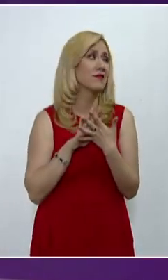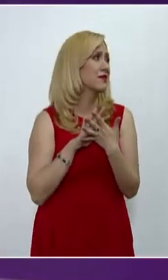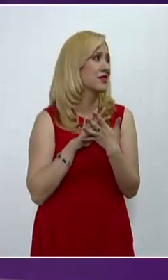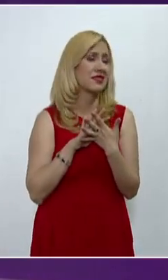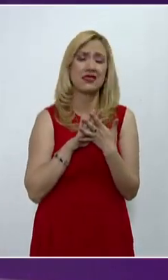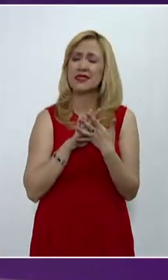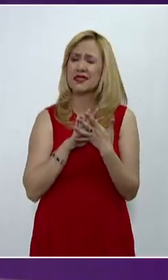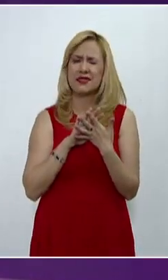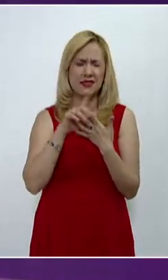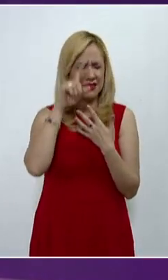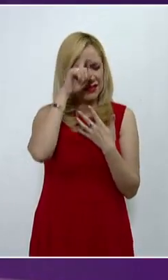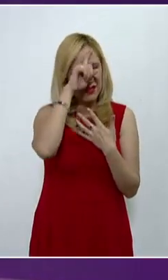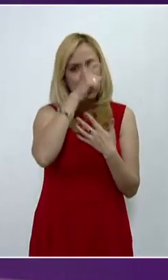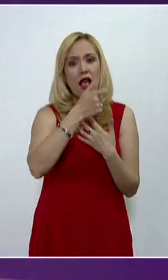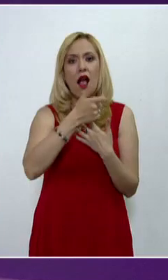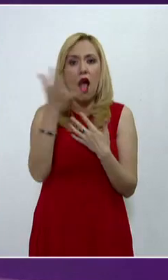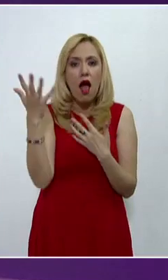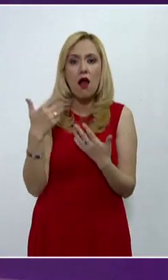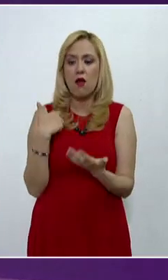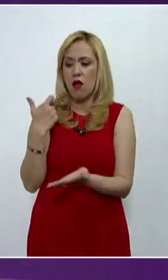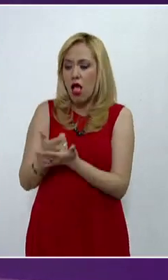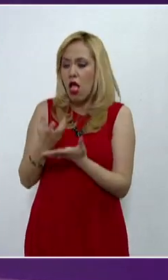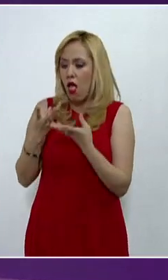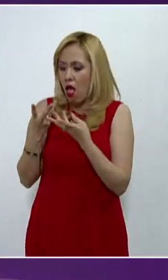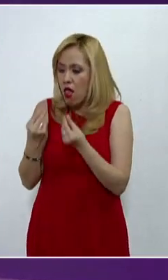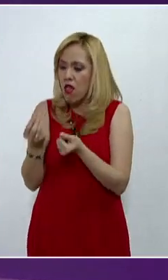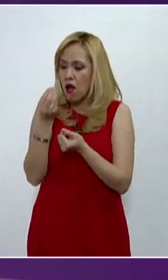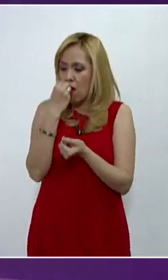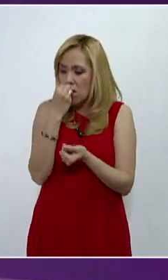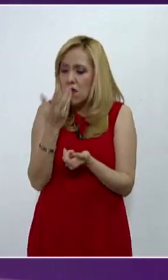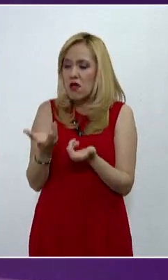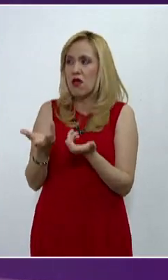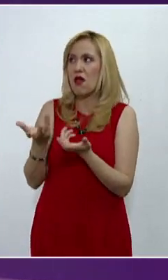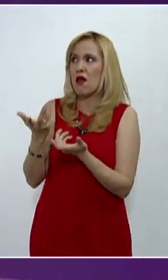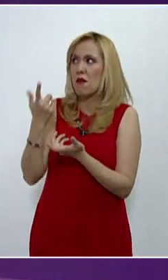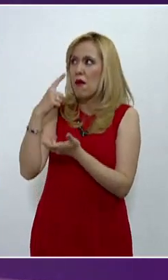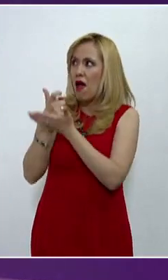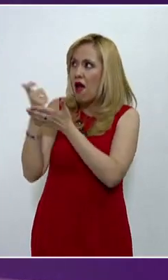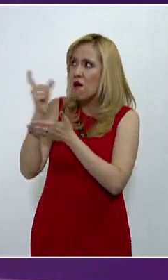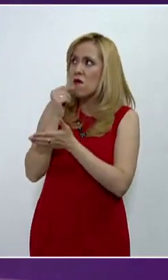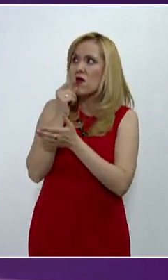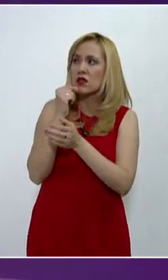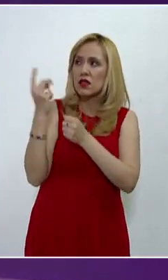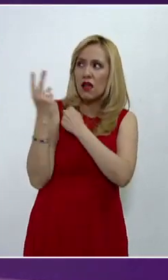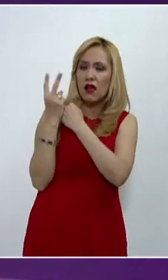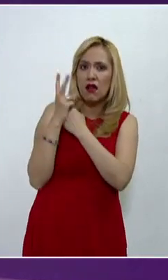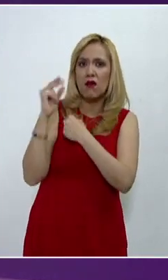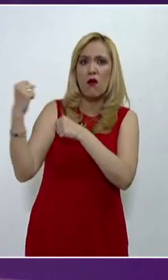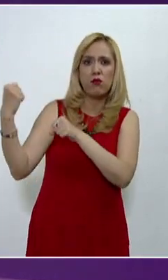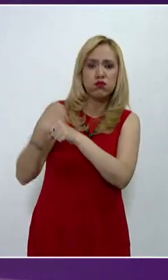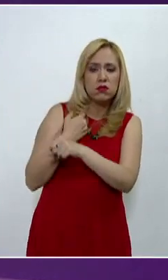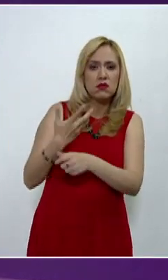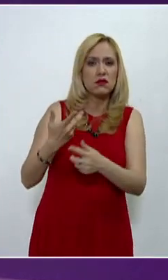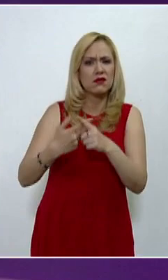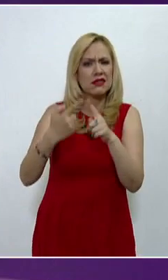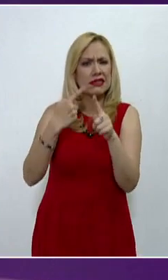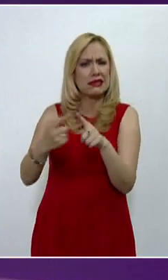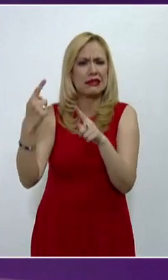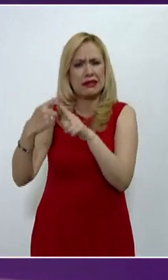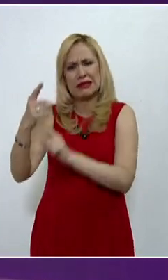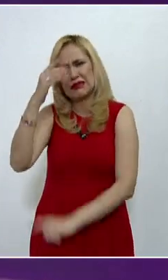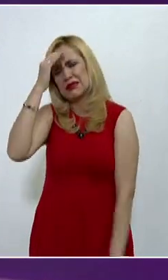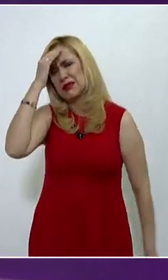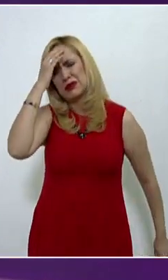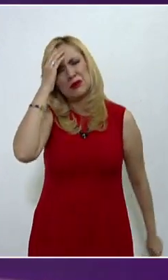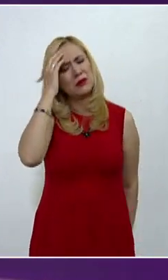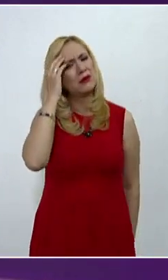mucho más difícil, mucho más caro, claro, ¿no? O sea, entonces creo que deberíamos como de valorar qué es lo que cómo le estamos en realidad usando.